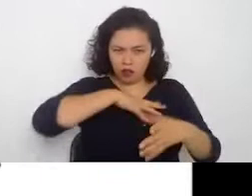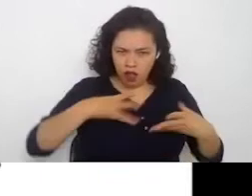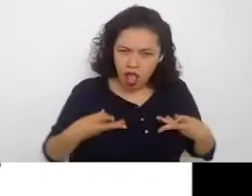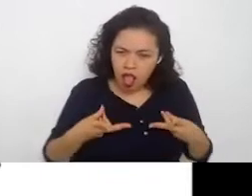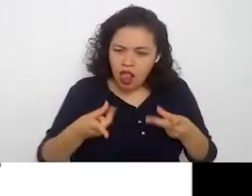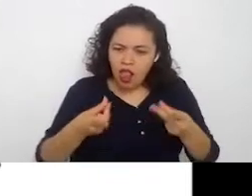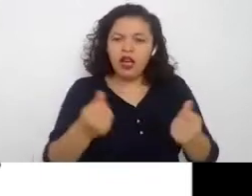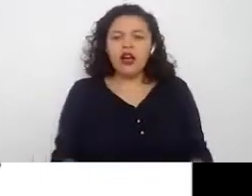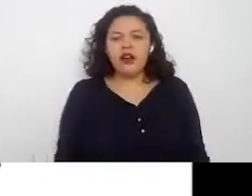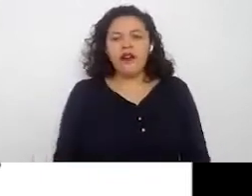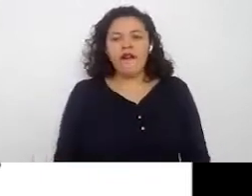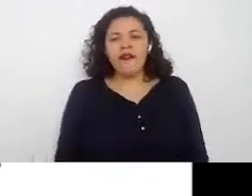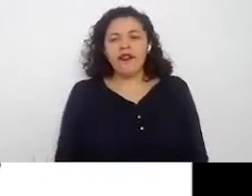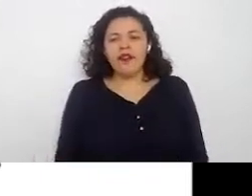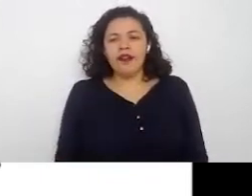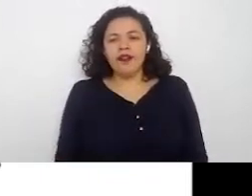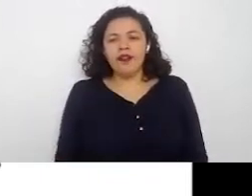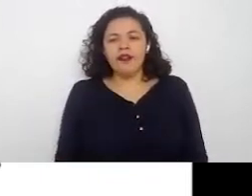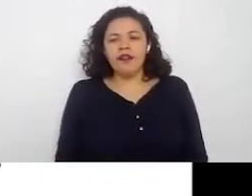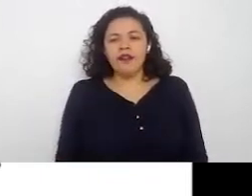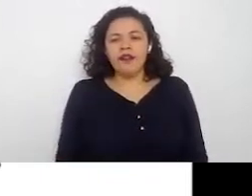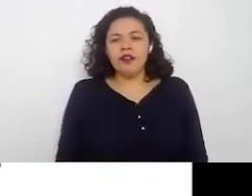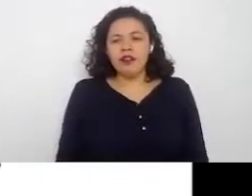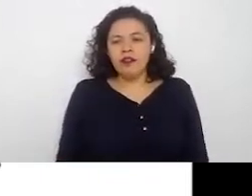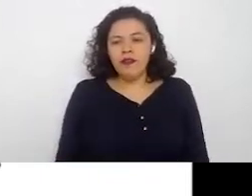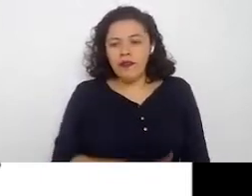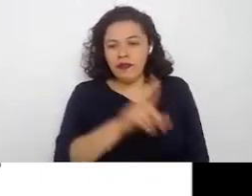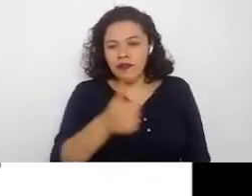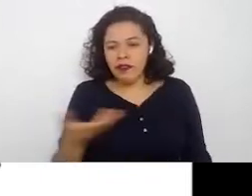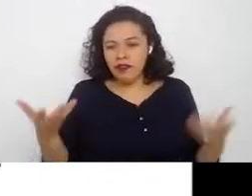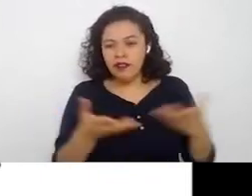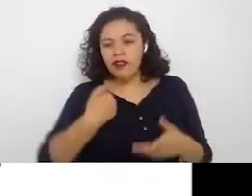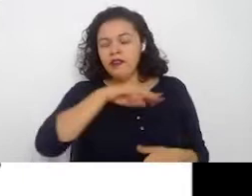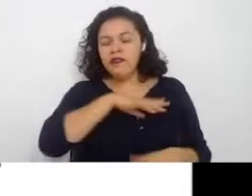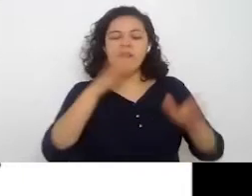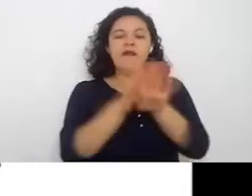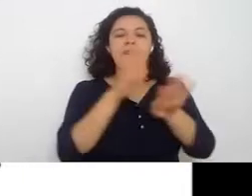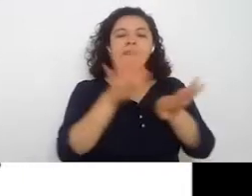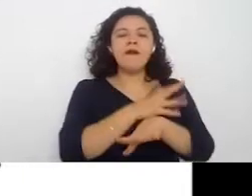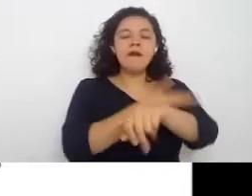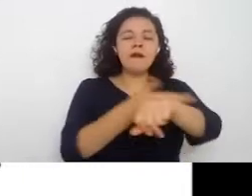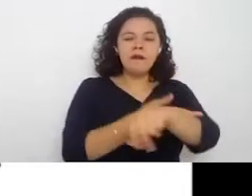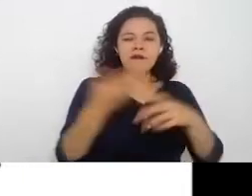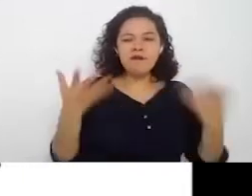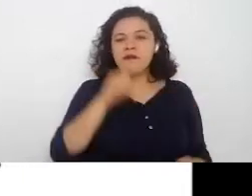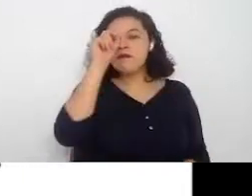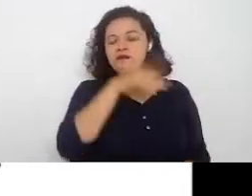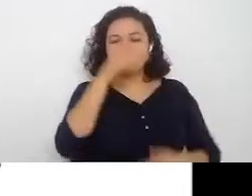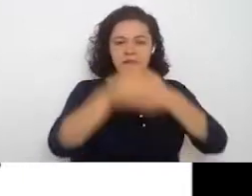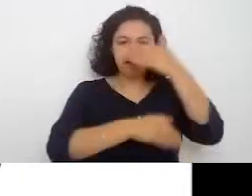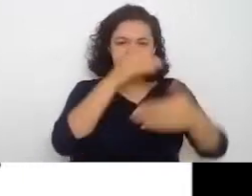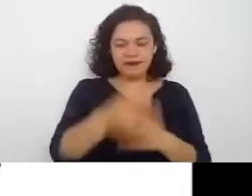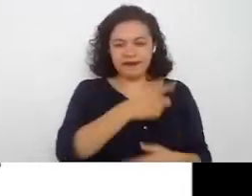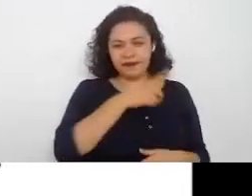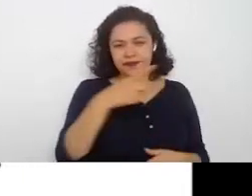posterior a realizarlo y registrar nuestros cambios. Tendremos que hacer también el proceso ante